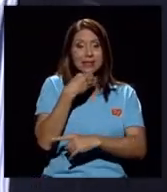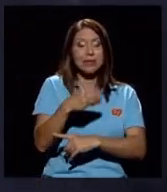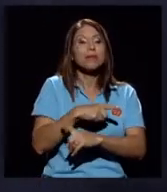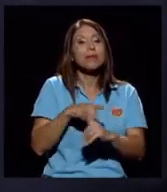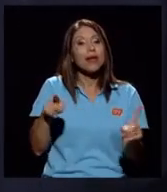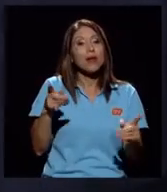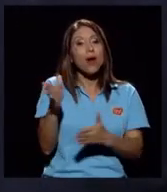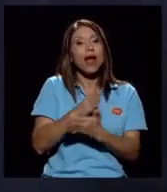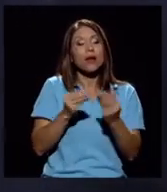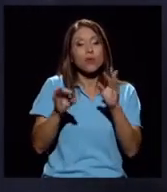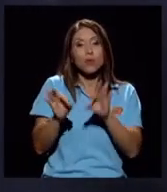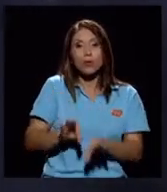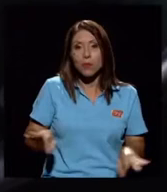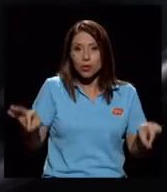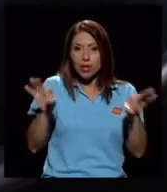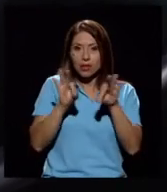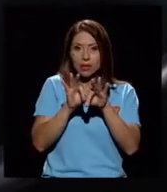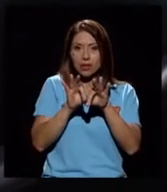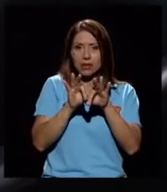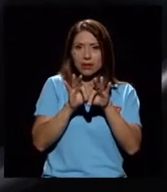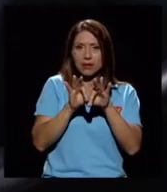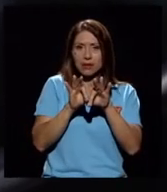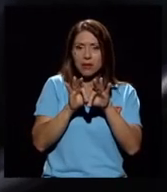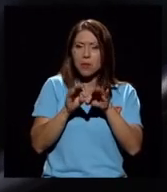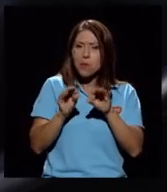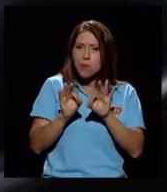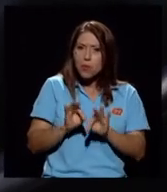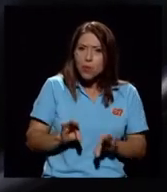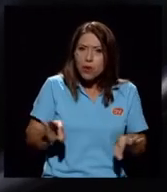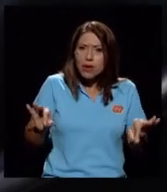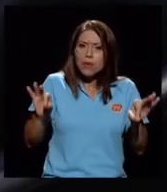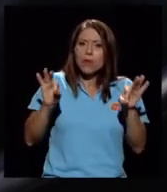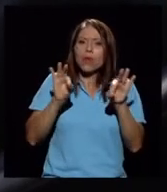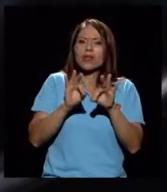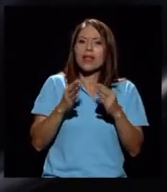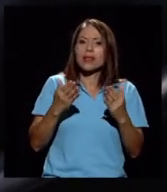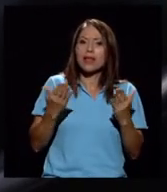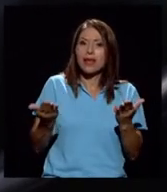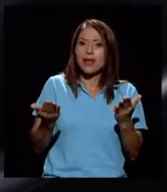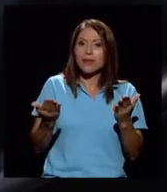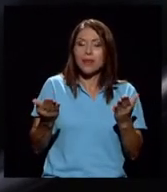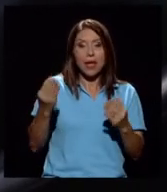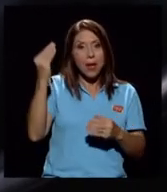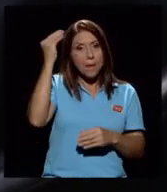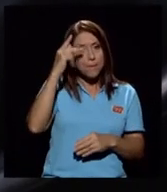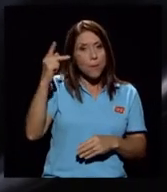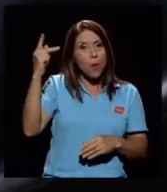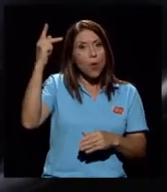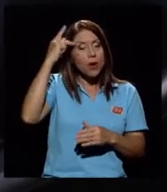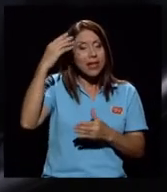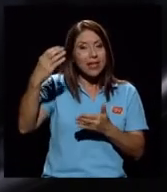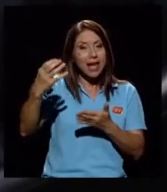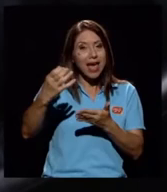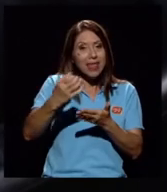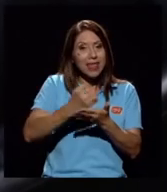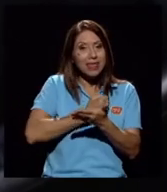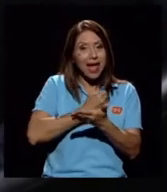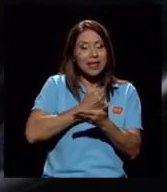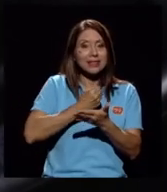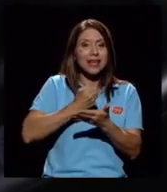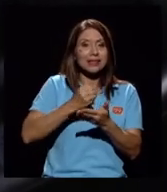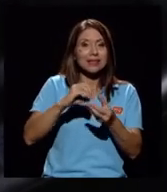muy importante muy muy importante y es que la política de tasas de interés del banco central